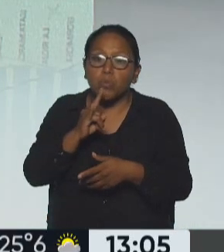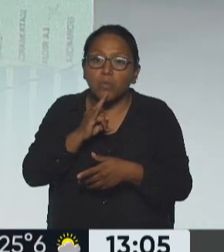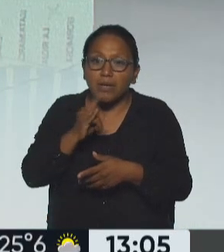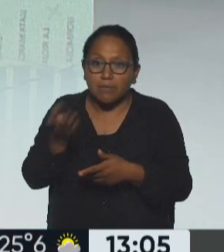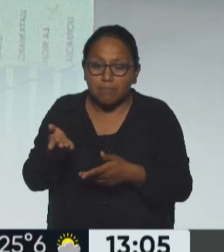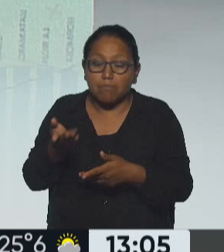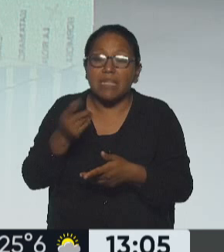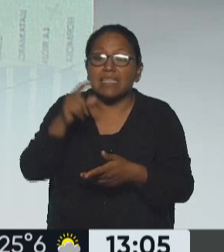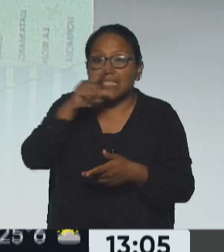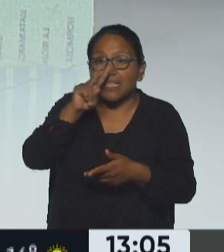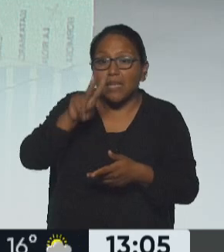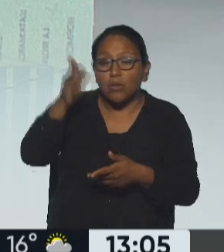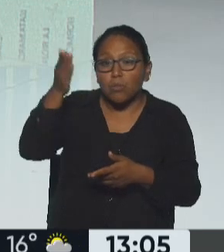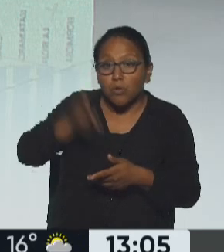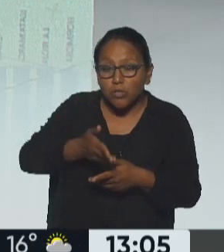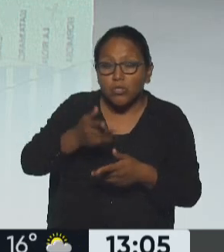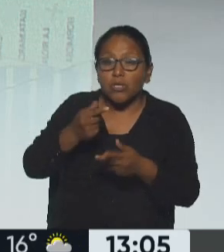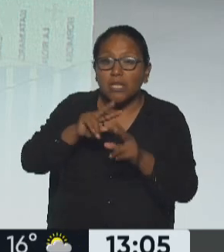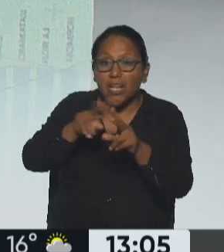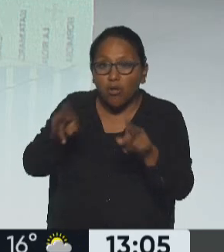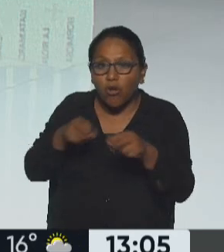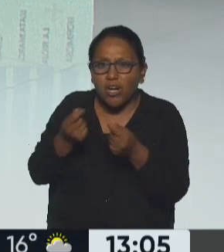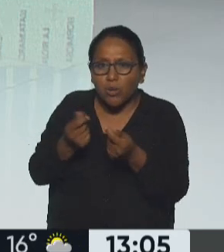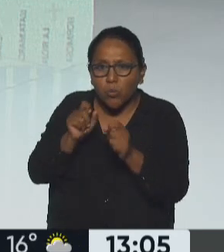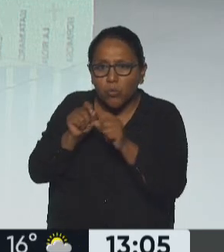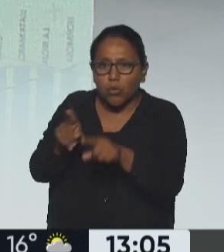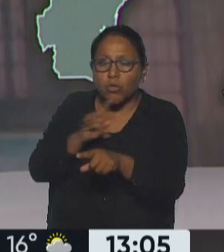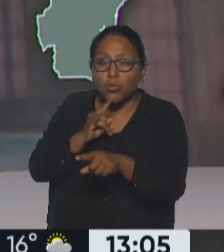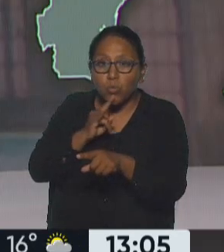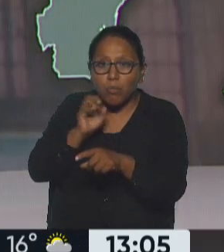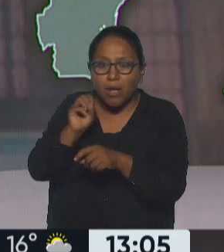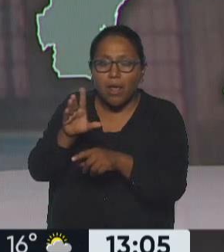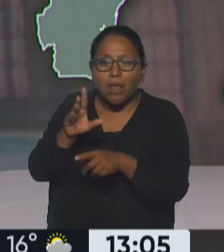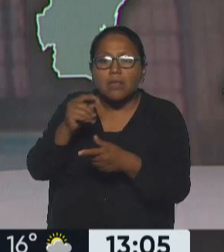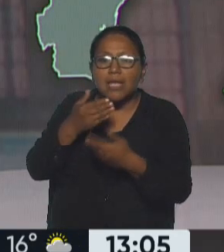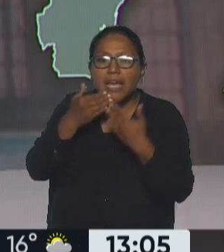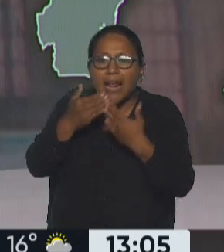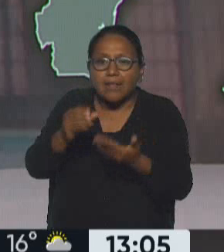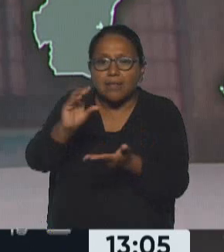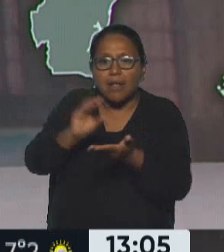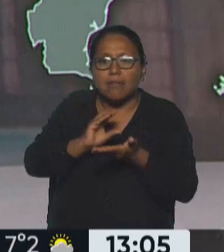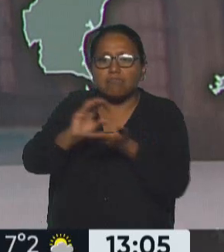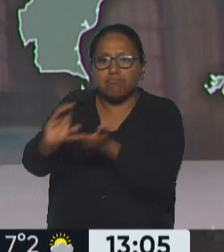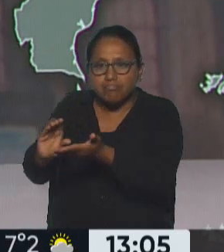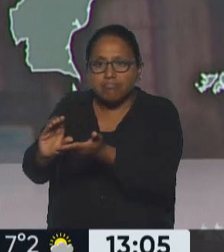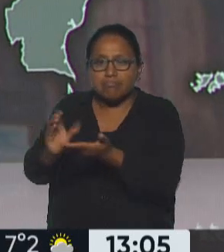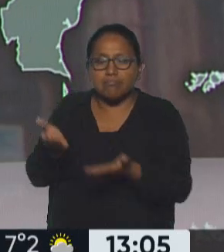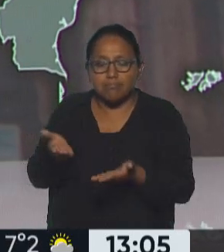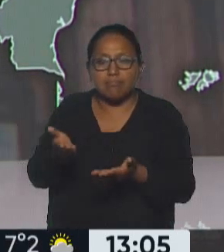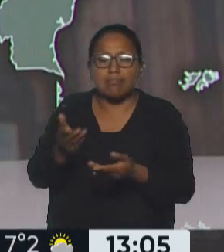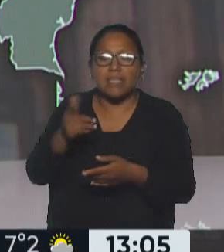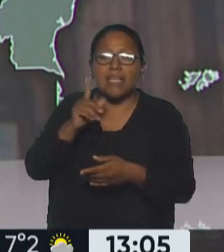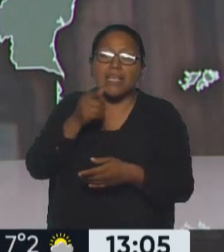el 72% de los recursos que tiene tucumán como provincia son de la coparticipación me vengo más acá